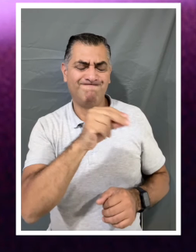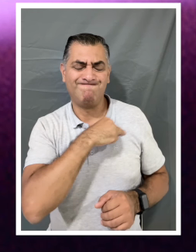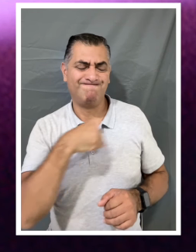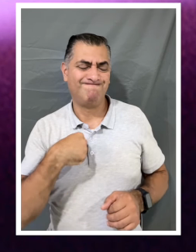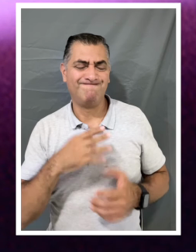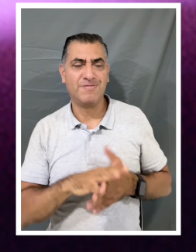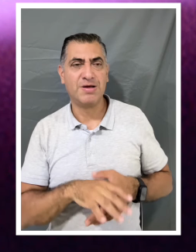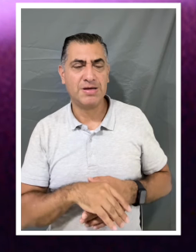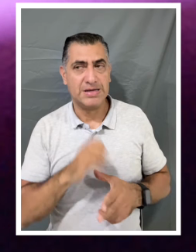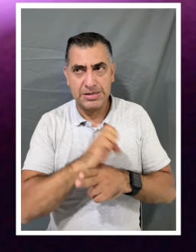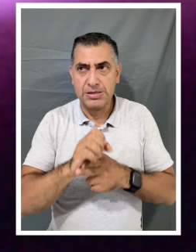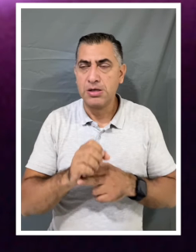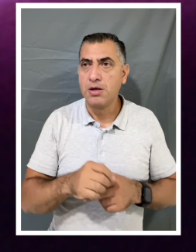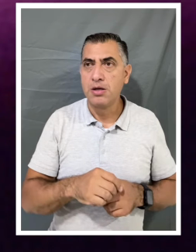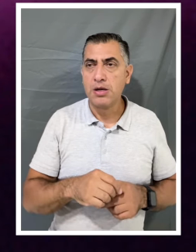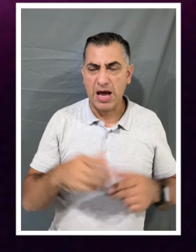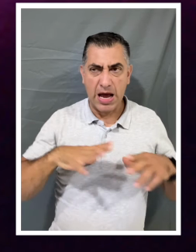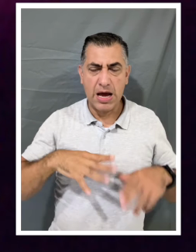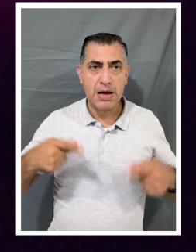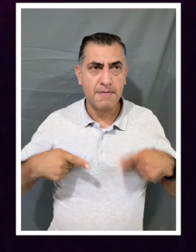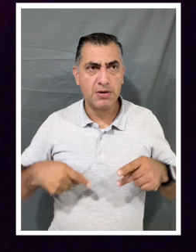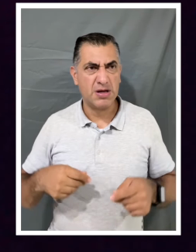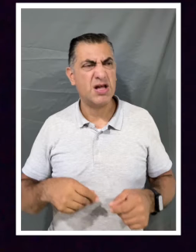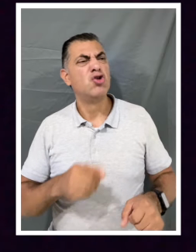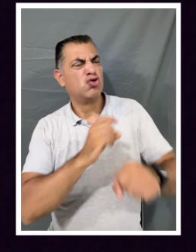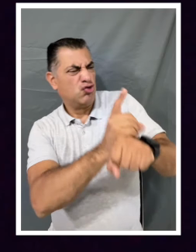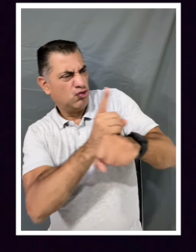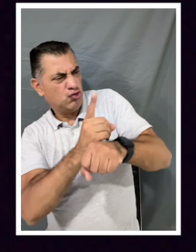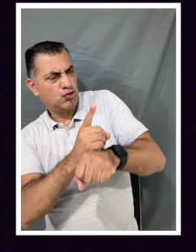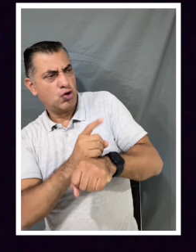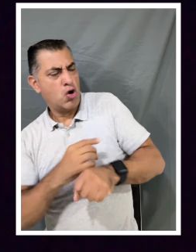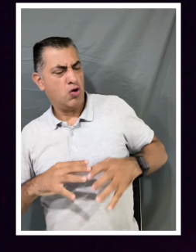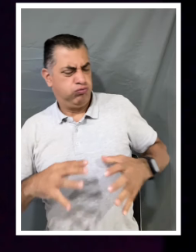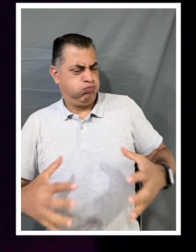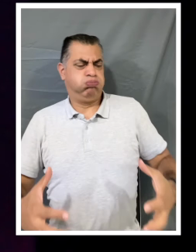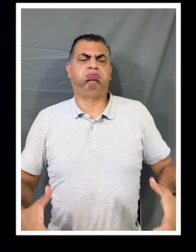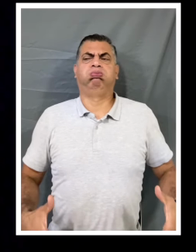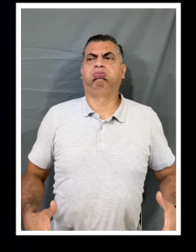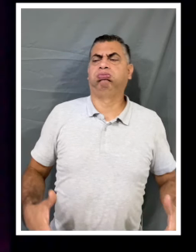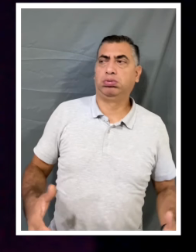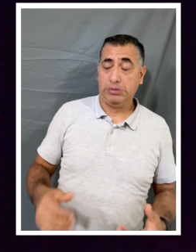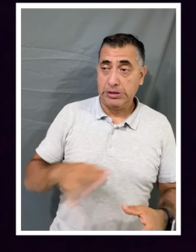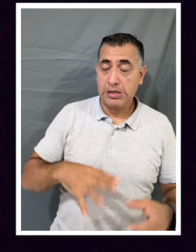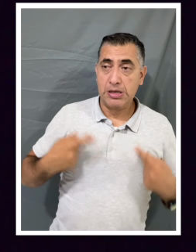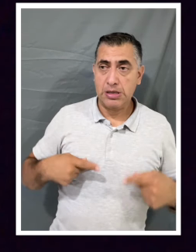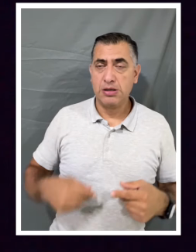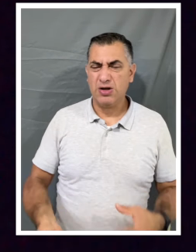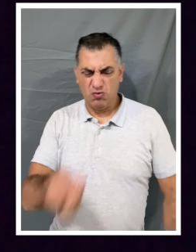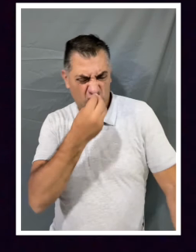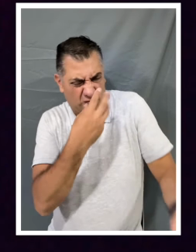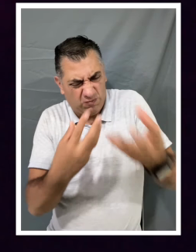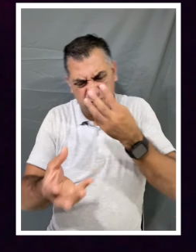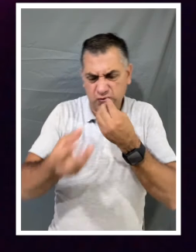nosotros empezaron a surgir algunas personas que defendían la obesidad no incluso hay algunos influencers que se dedican a comer